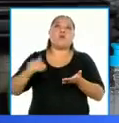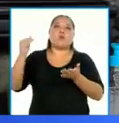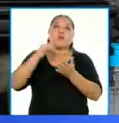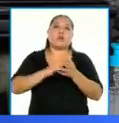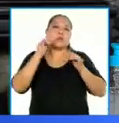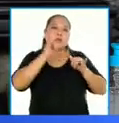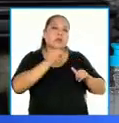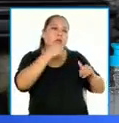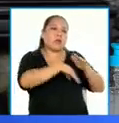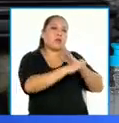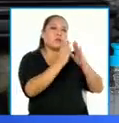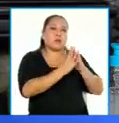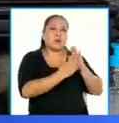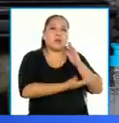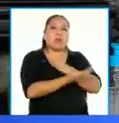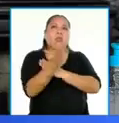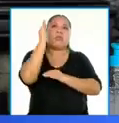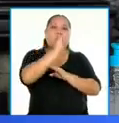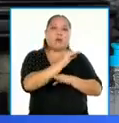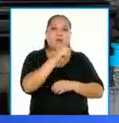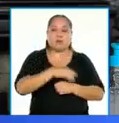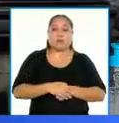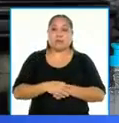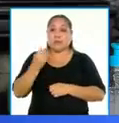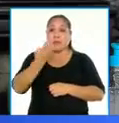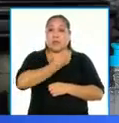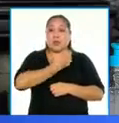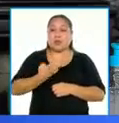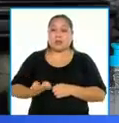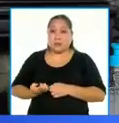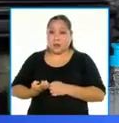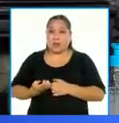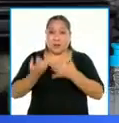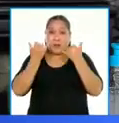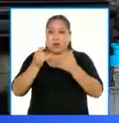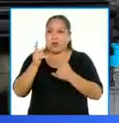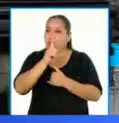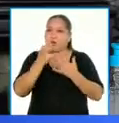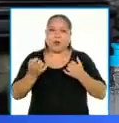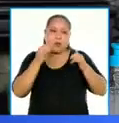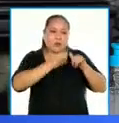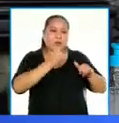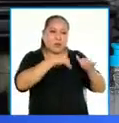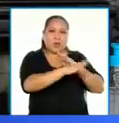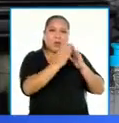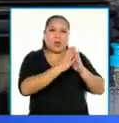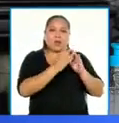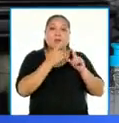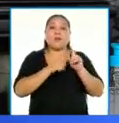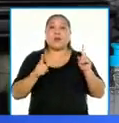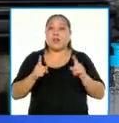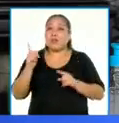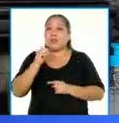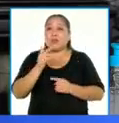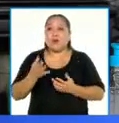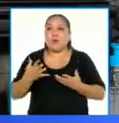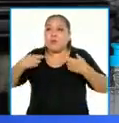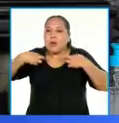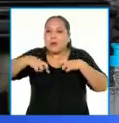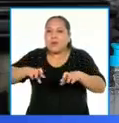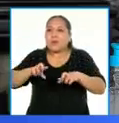una cuarentena. El gobierno actual no quiere cuarentenas, pero tampoco queremos